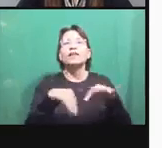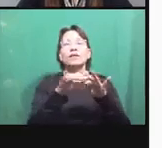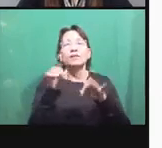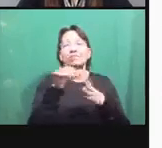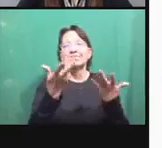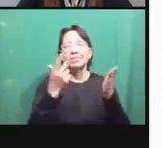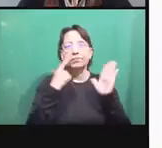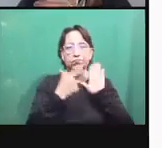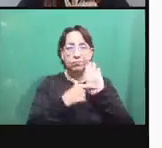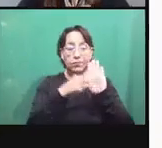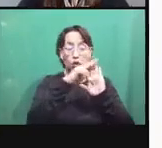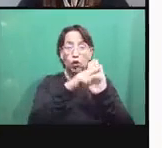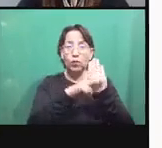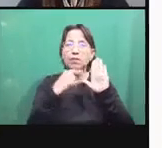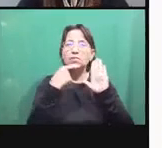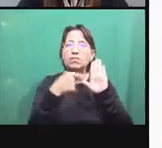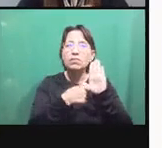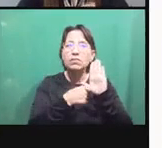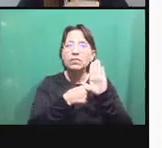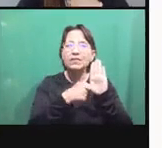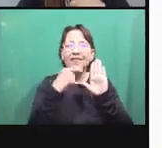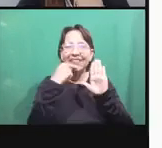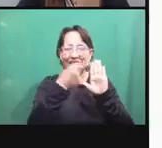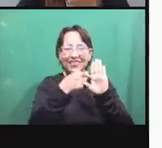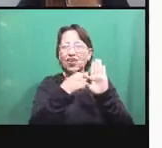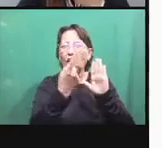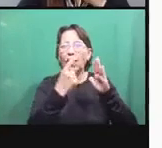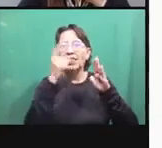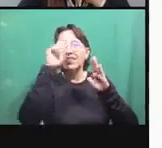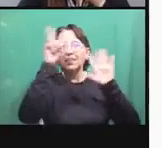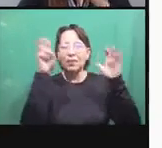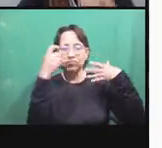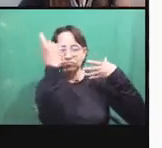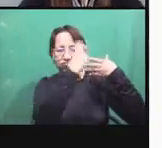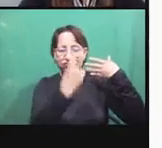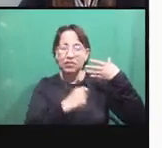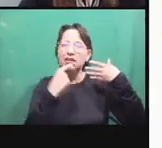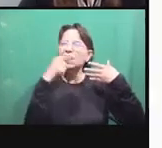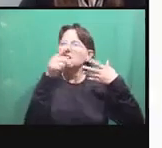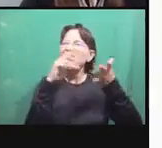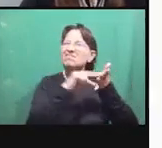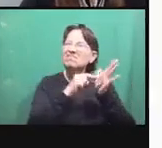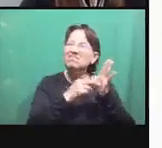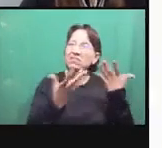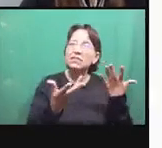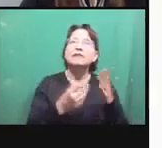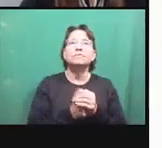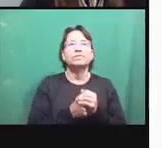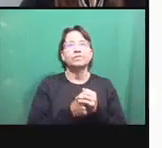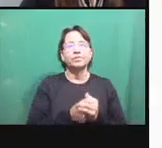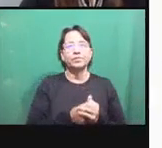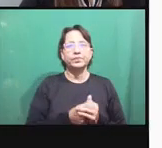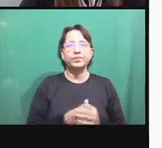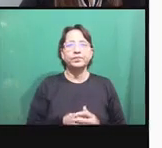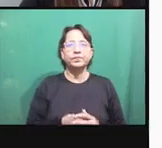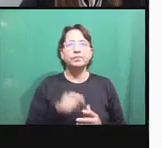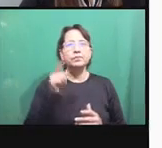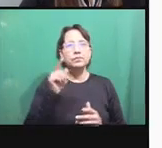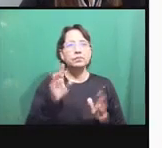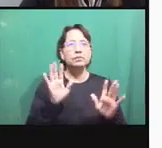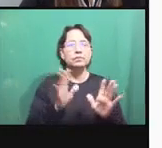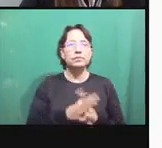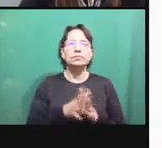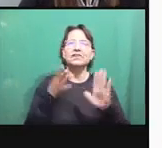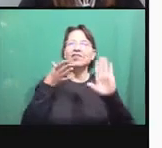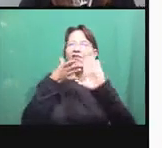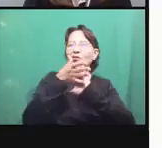la norma que regula el graffiti y leer algunas de sus definiciones. En este sentido, un poco